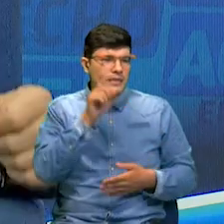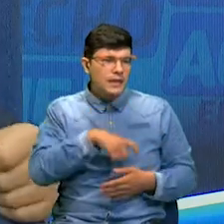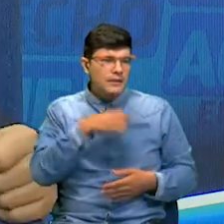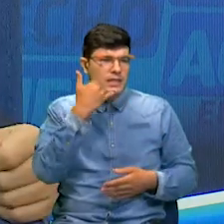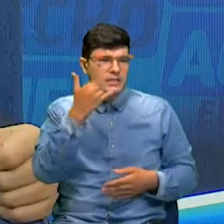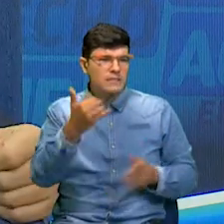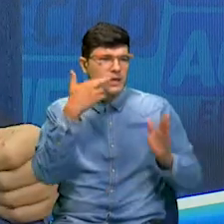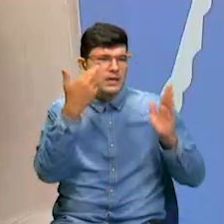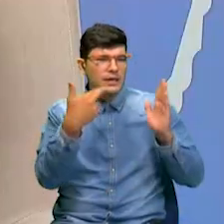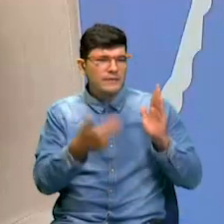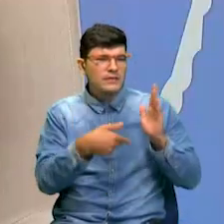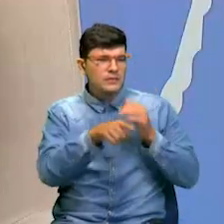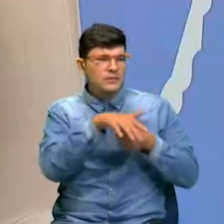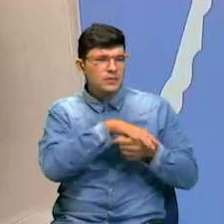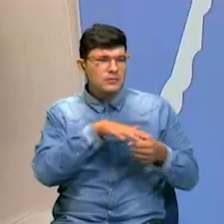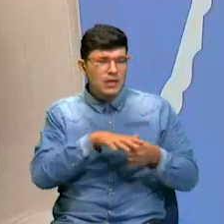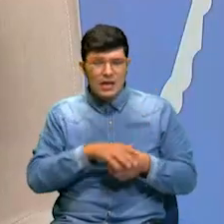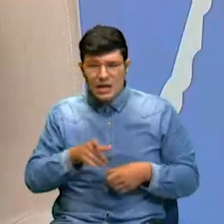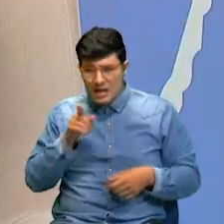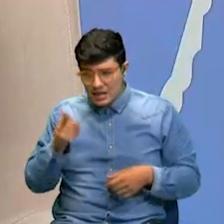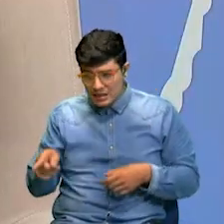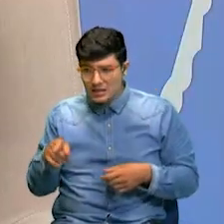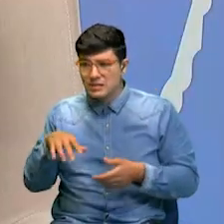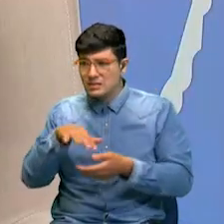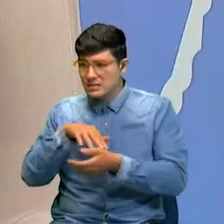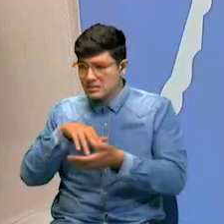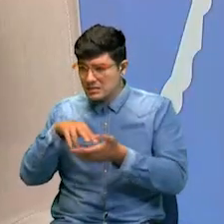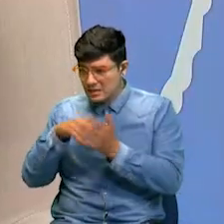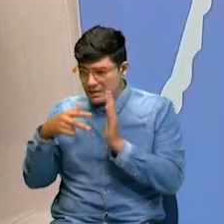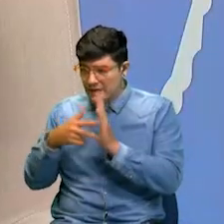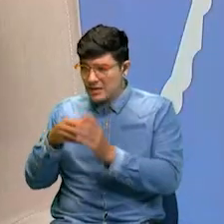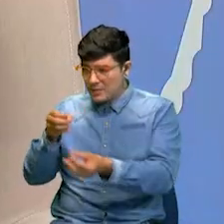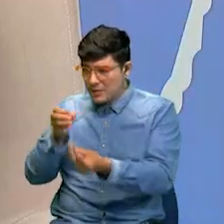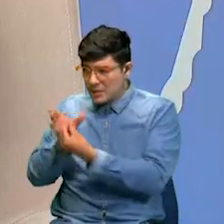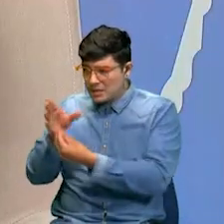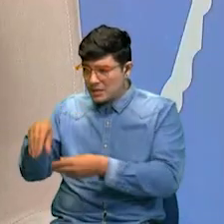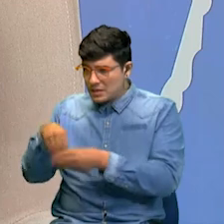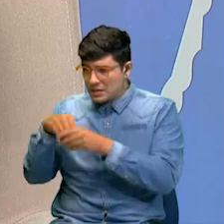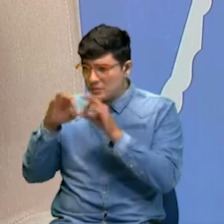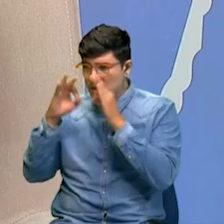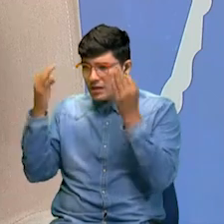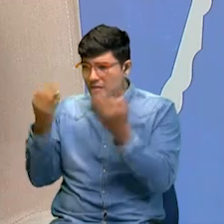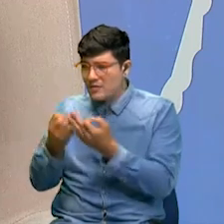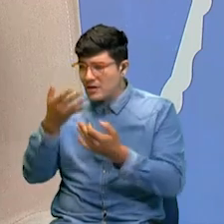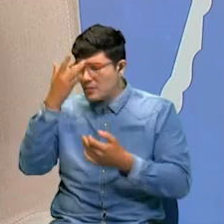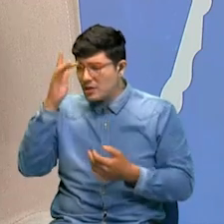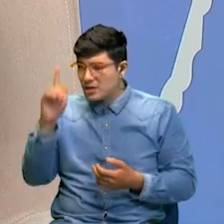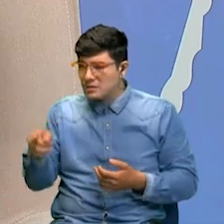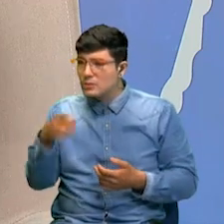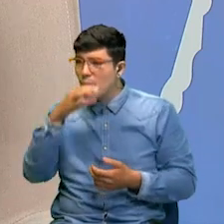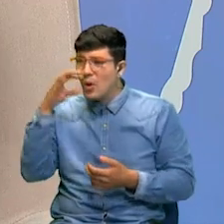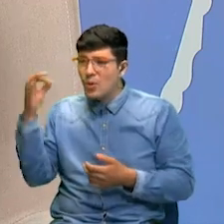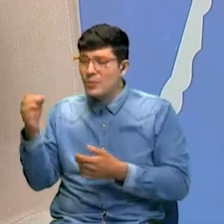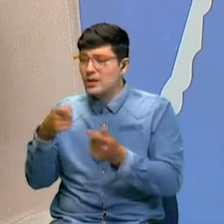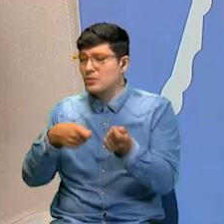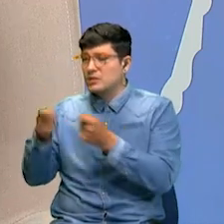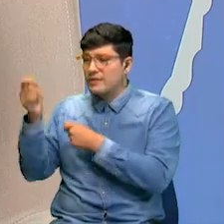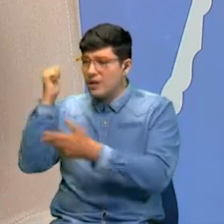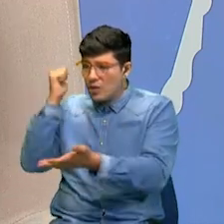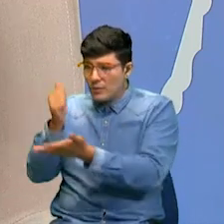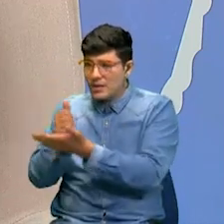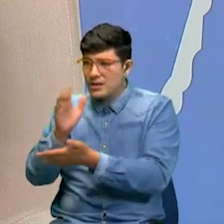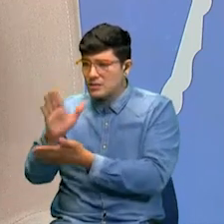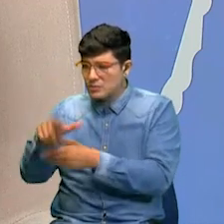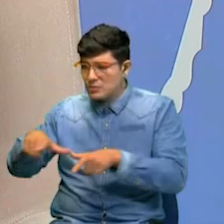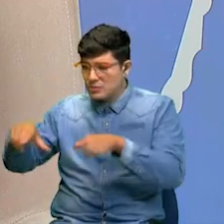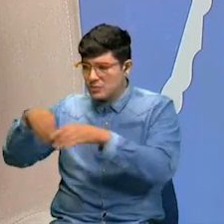para revisar esa situación? Es que ahí se está presentando una eventual violencia intrafamiliar. Claro. Ajá. Porque es que al señor lo están llevando obligado a